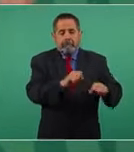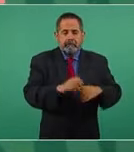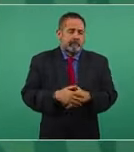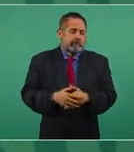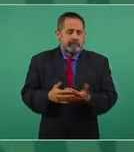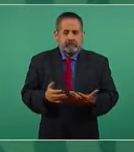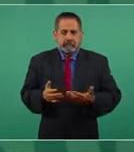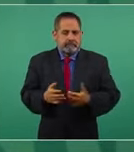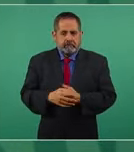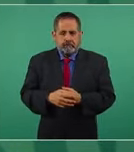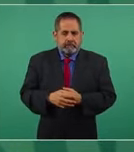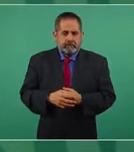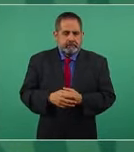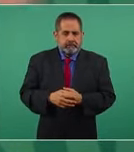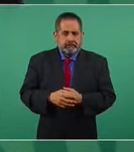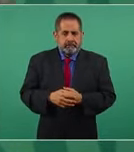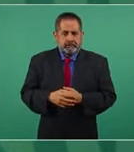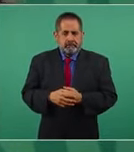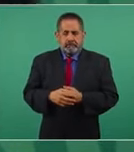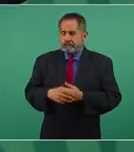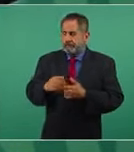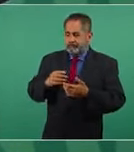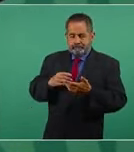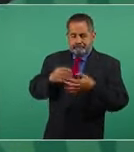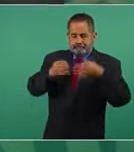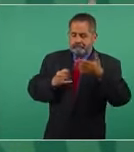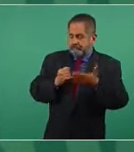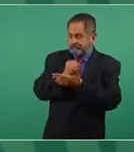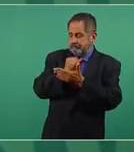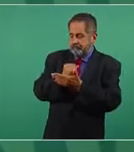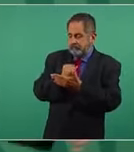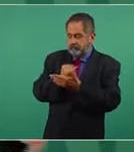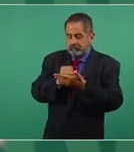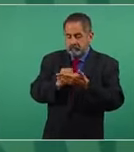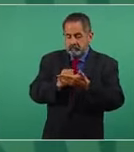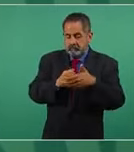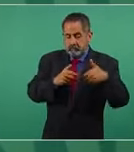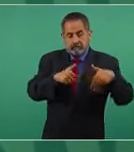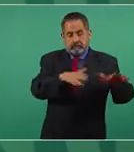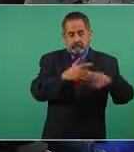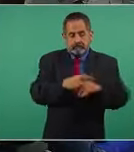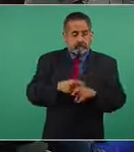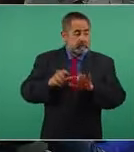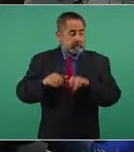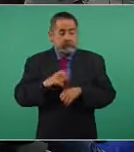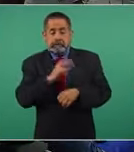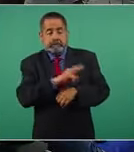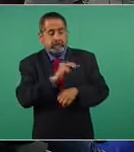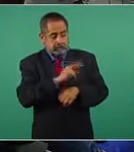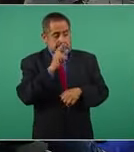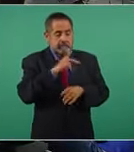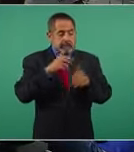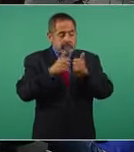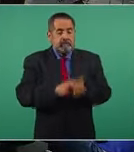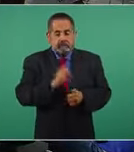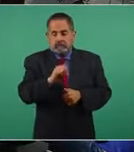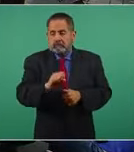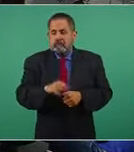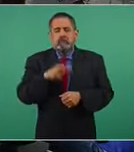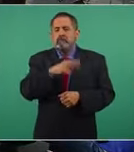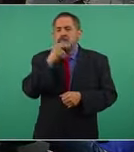Revocan la decisión, pero ya el señor estaba afuera. Entonces, ¿cómo queda el